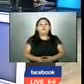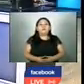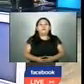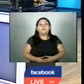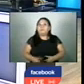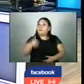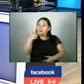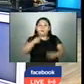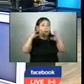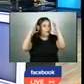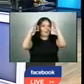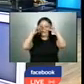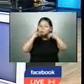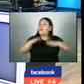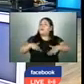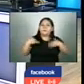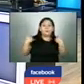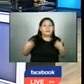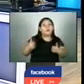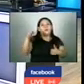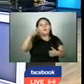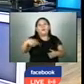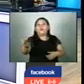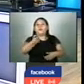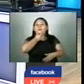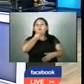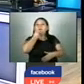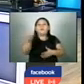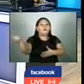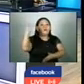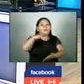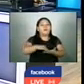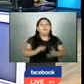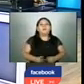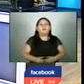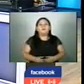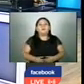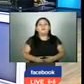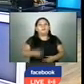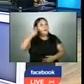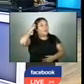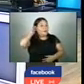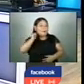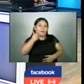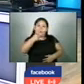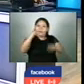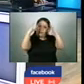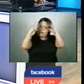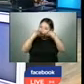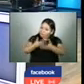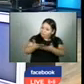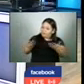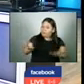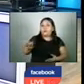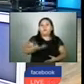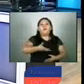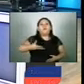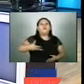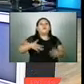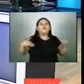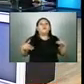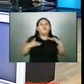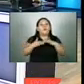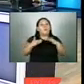Muy buenas noches, ¿qué tal? ¿Cómo están? Bienvenidos a una nueva emisión estelar de Noticiero Hechos. Buenas noches, Roxana, amigos televidentes. Nosotros, por supuesto,